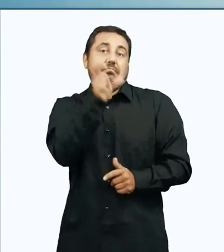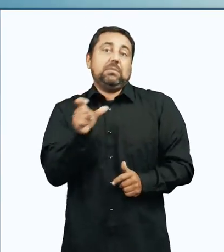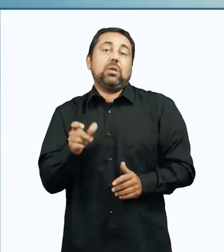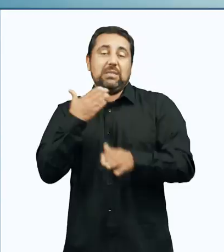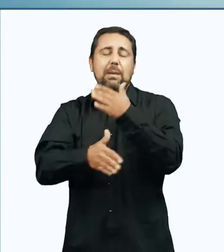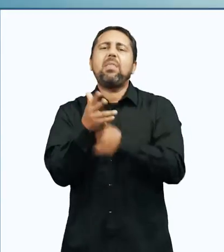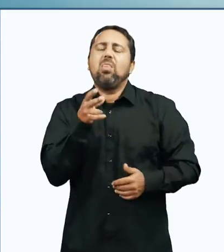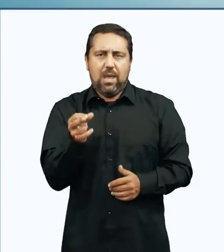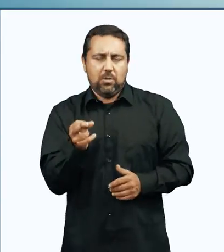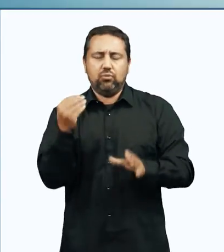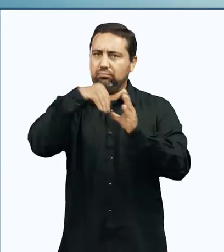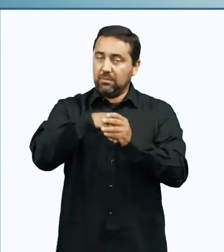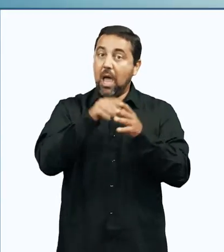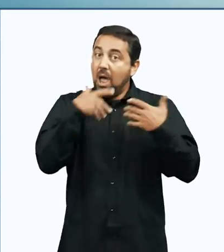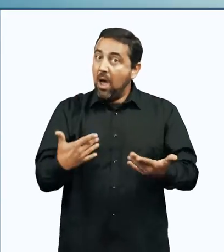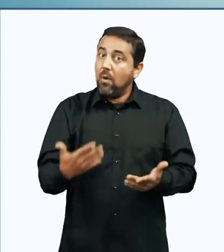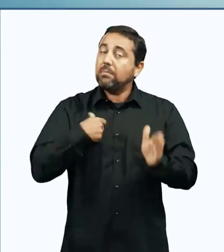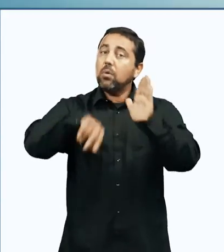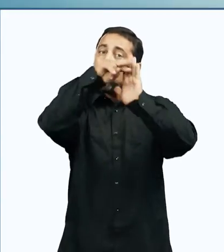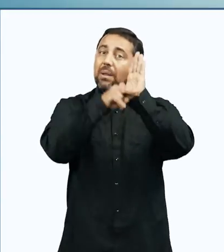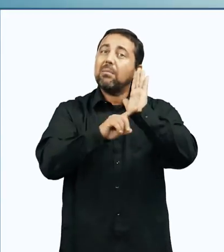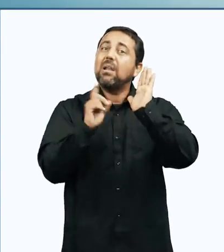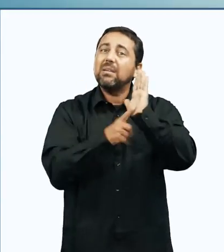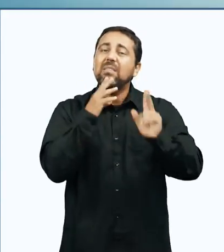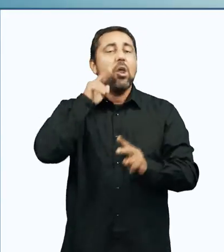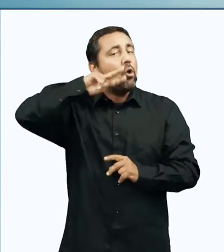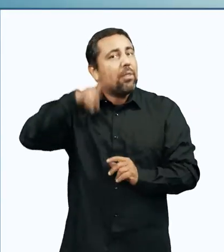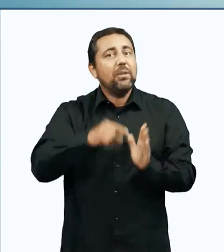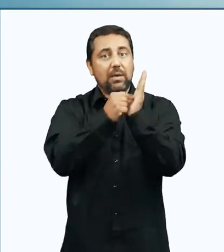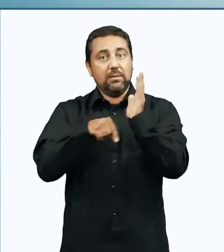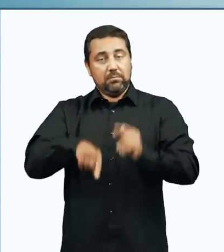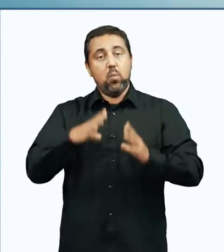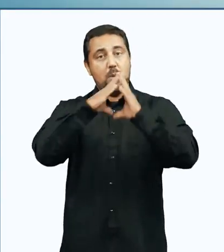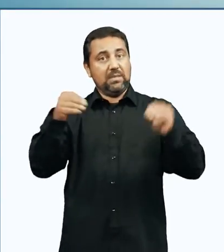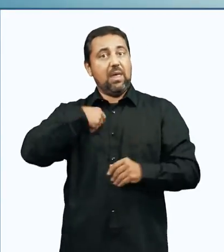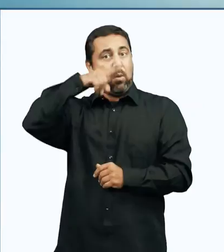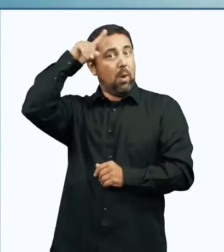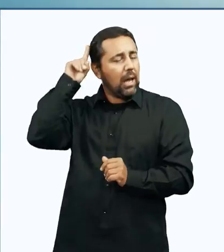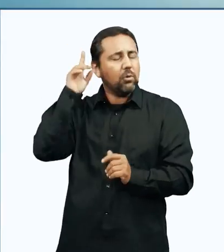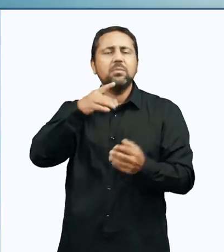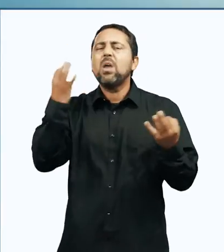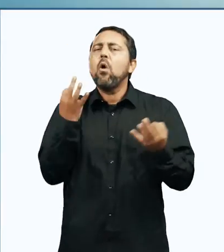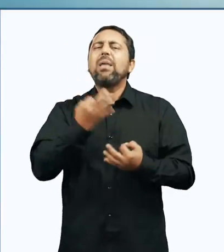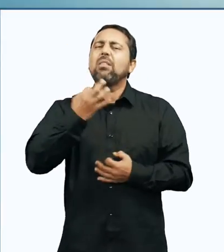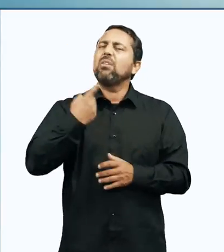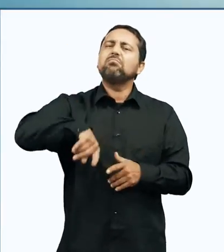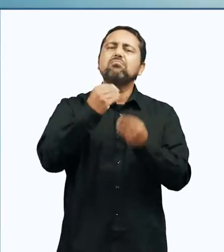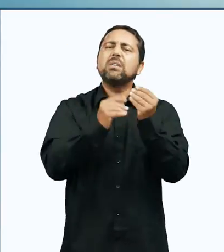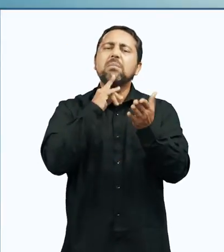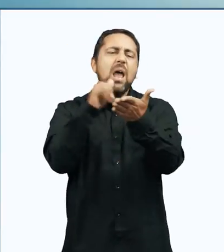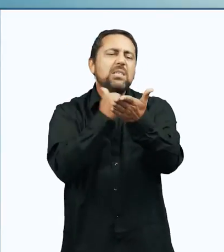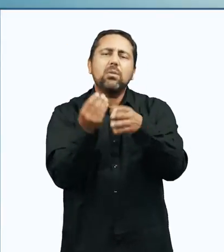decreto legislativo 1 2013 de la ley general de derechos de las personas con discapacidad en la actualidad la normativa sobre